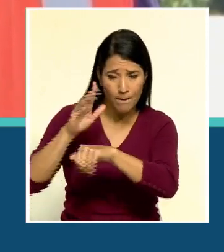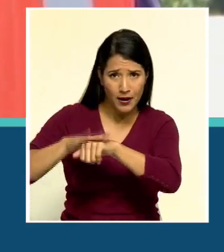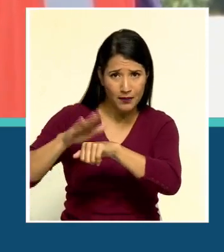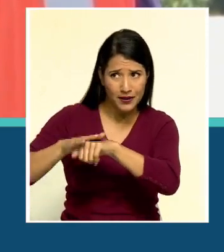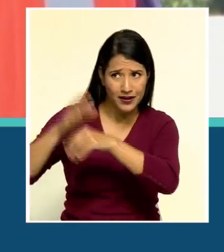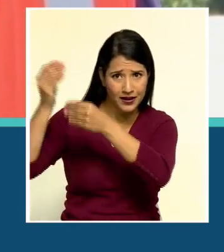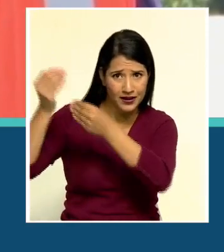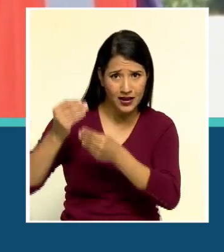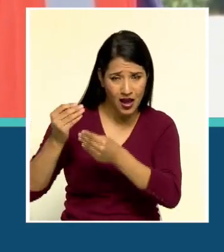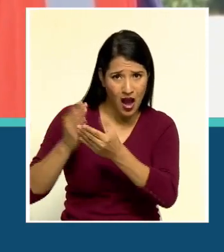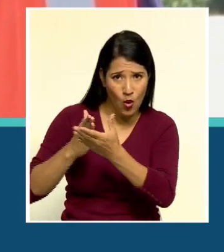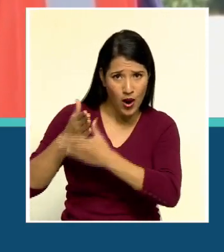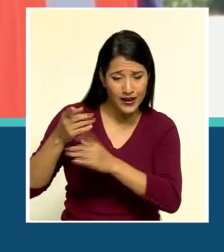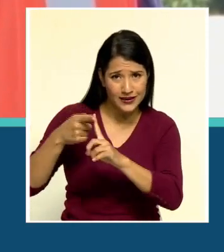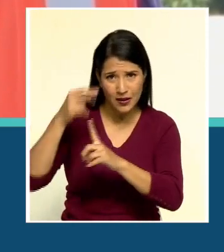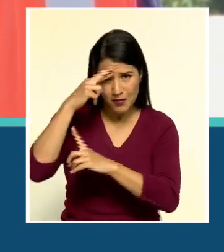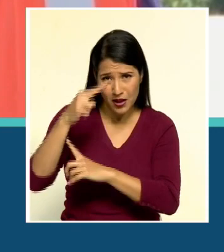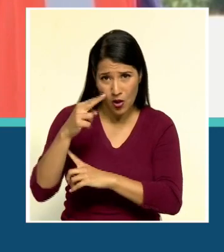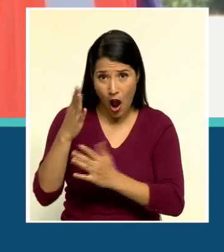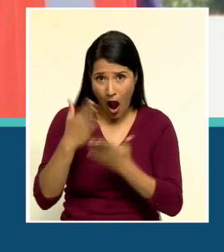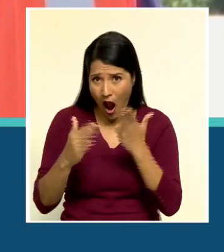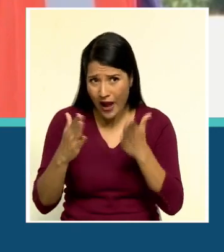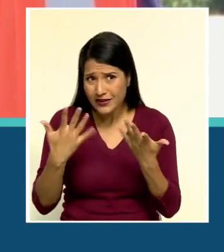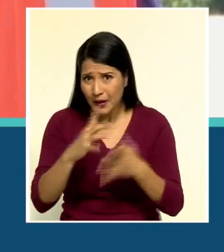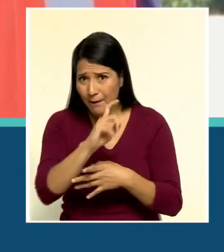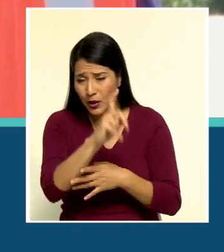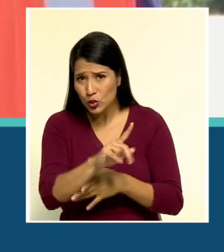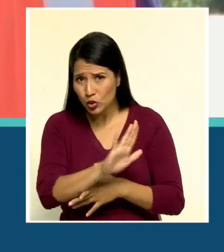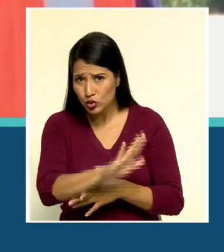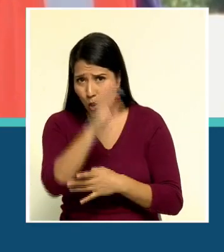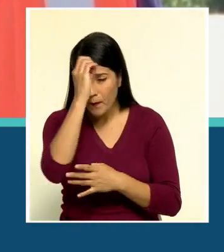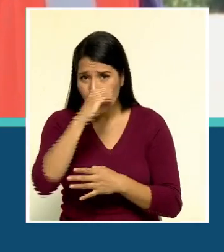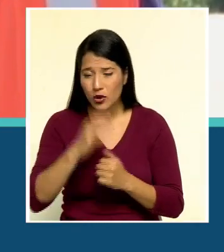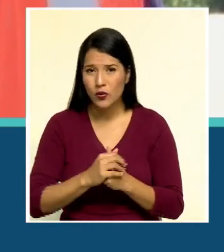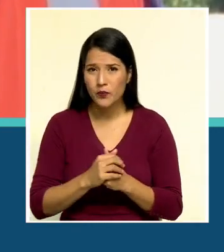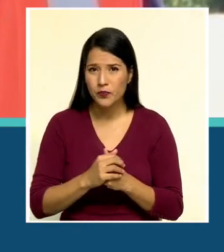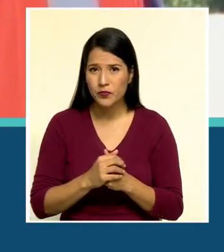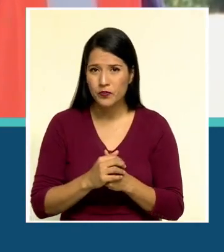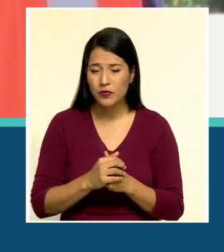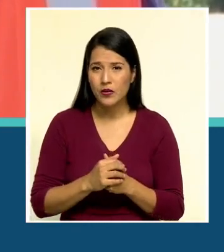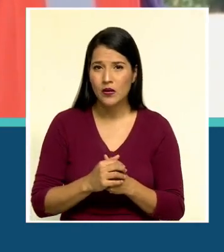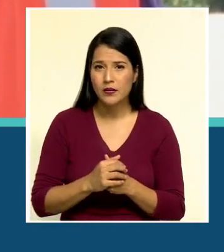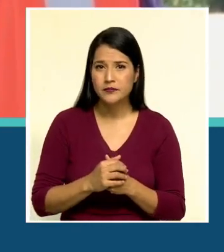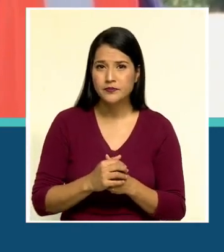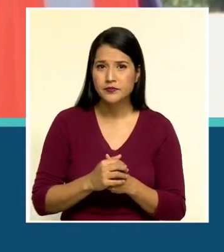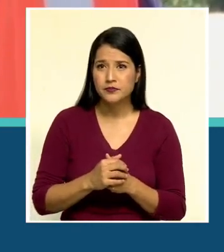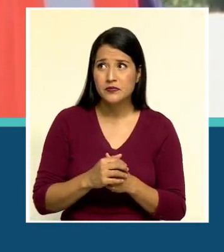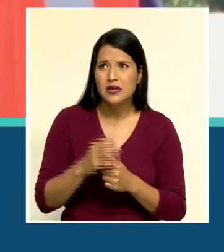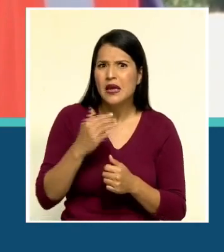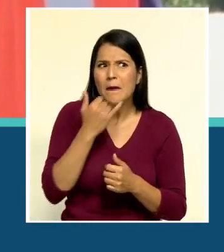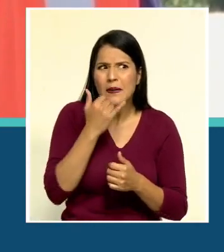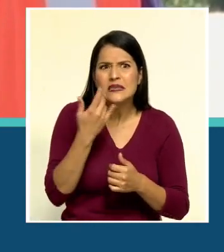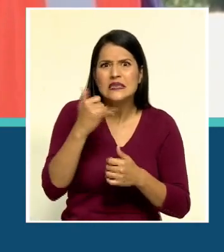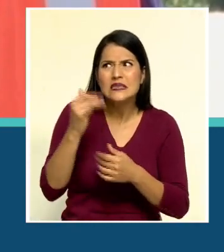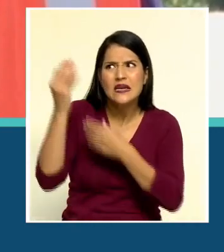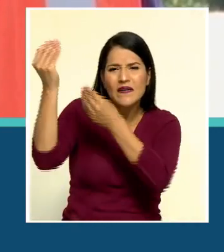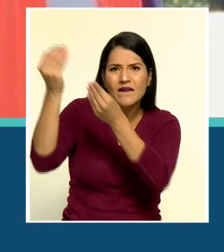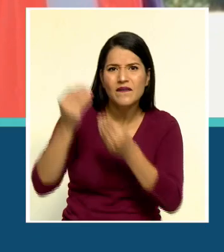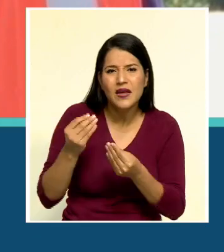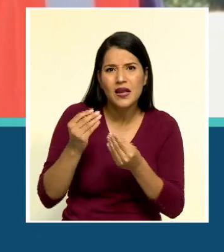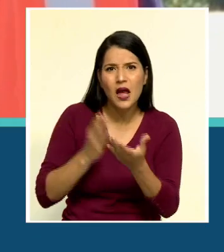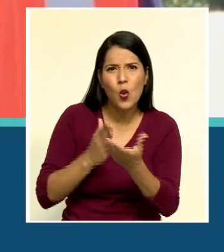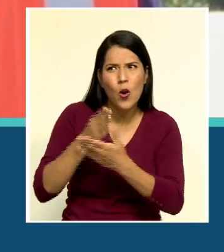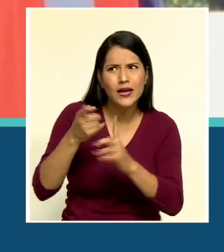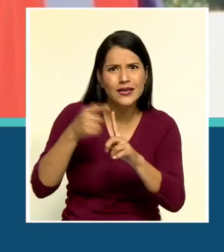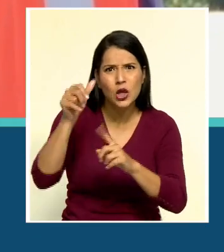Santos y les ha preguntado criterio? ¿De qué pasaría si llega Sunblush acá? ¿Alguien ha ido a Orotina, San Mateo, a